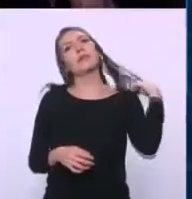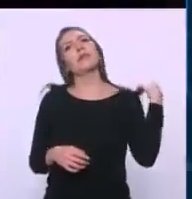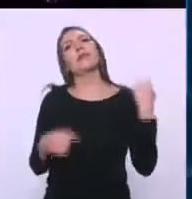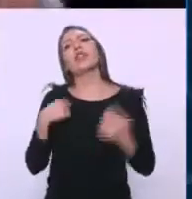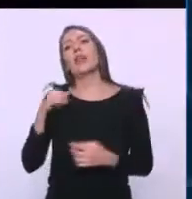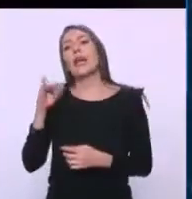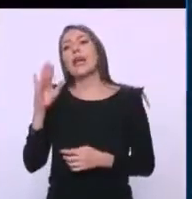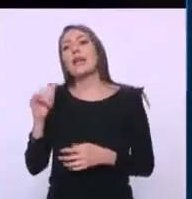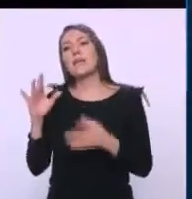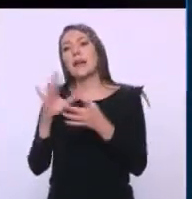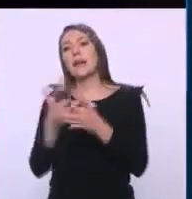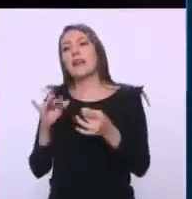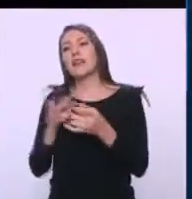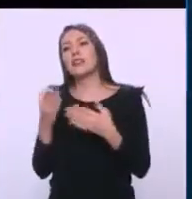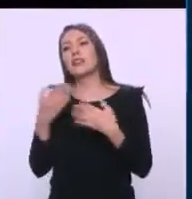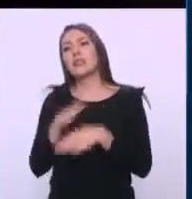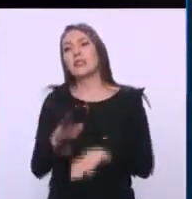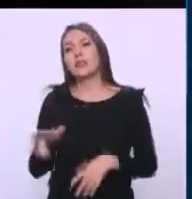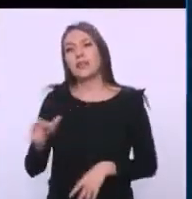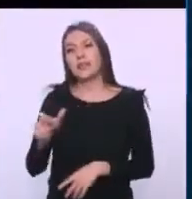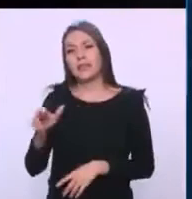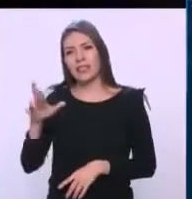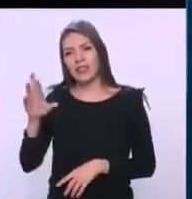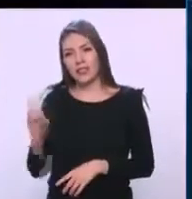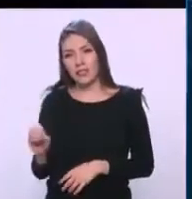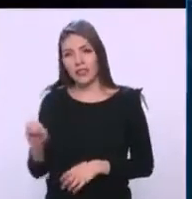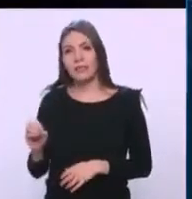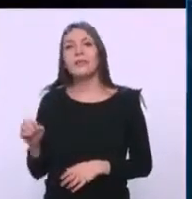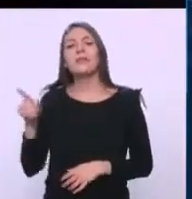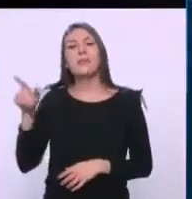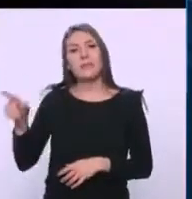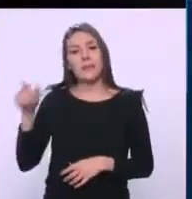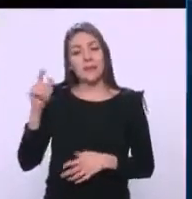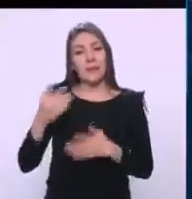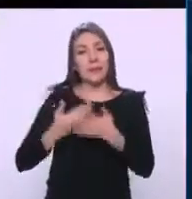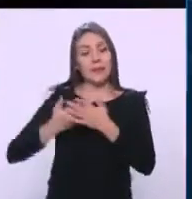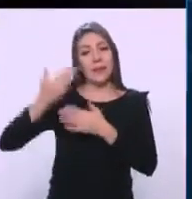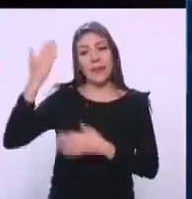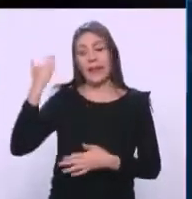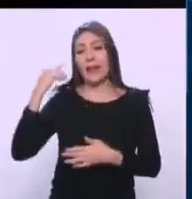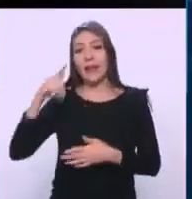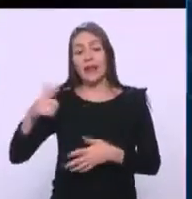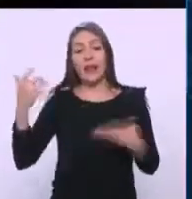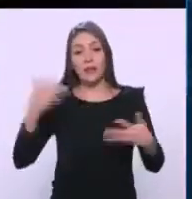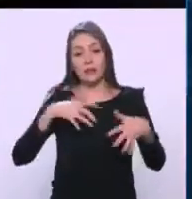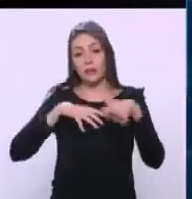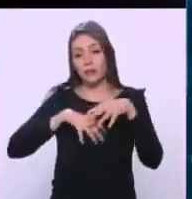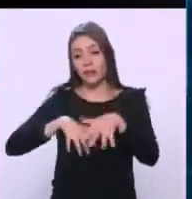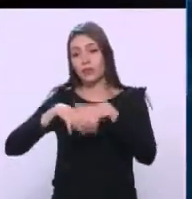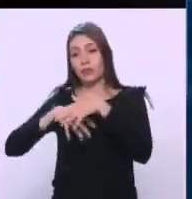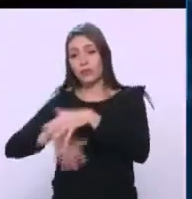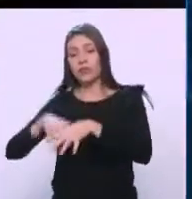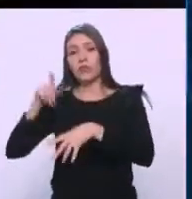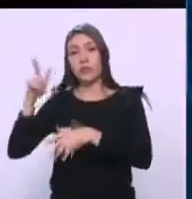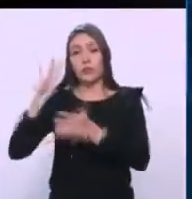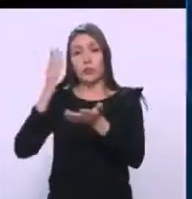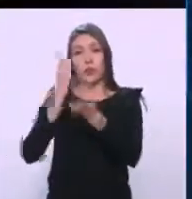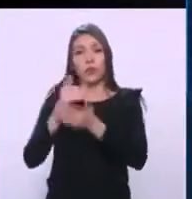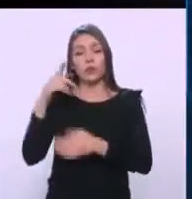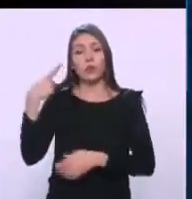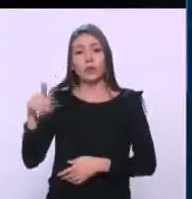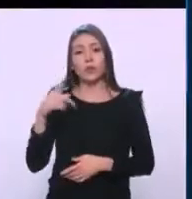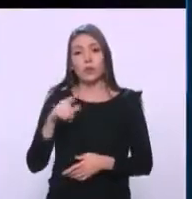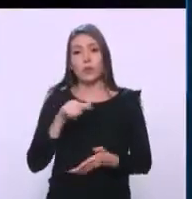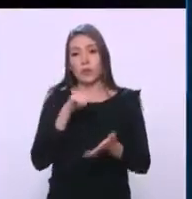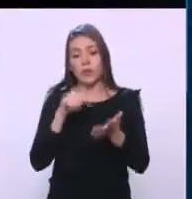que a ver, dale. Antes de que la protesta en Cancún llegaran las feministas, las colectivas feministas al Palacio Municipal y